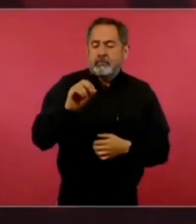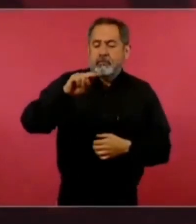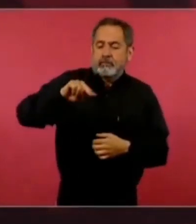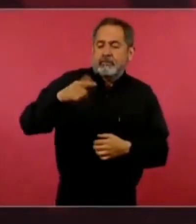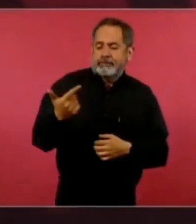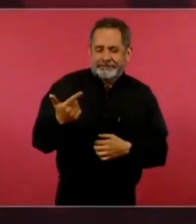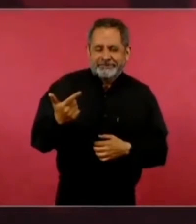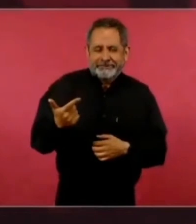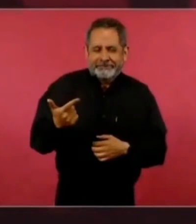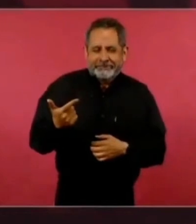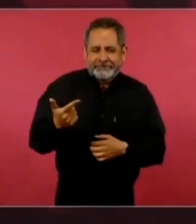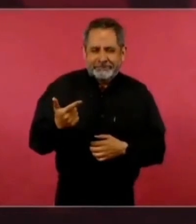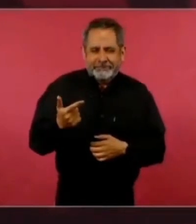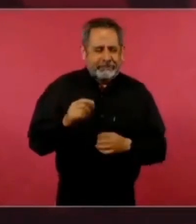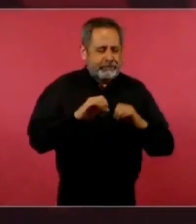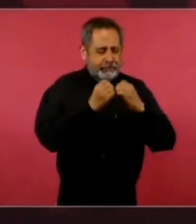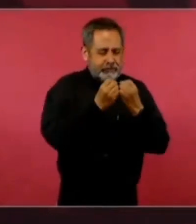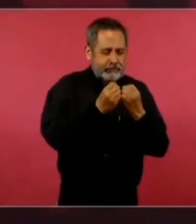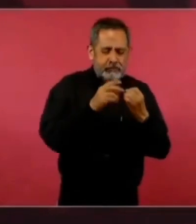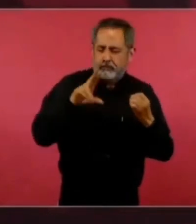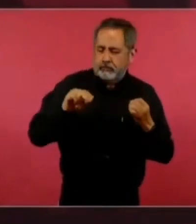gubernamentales,